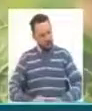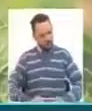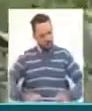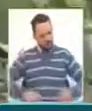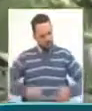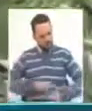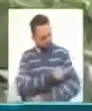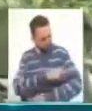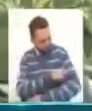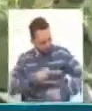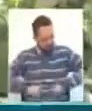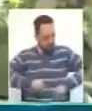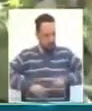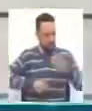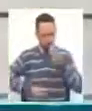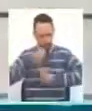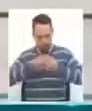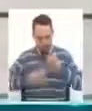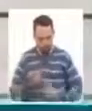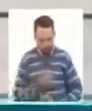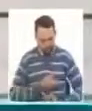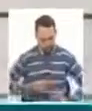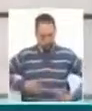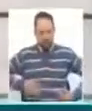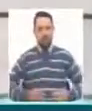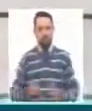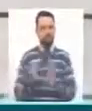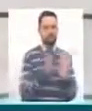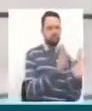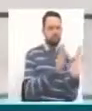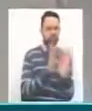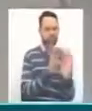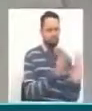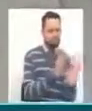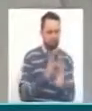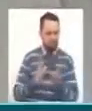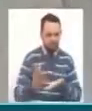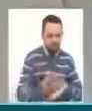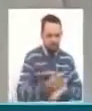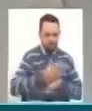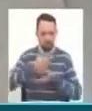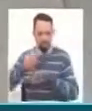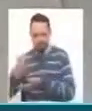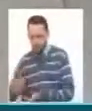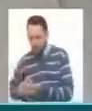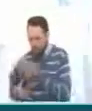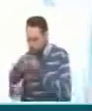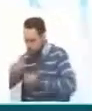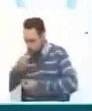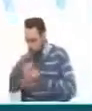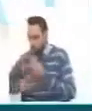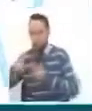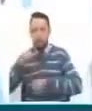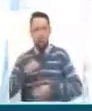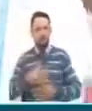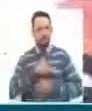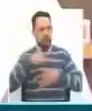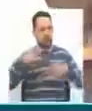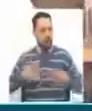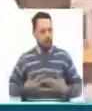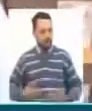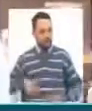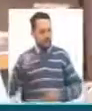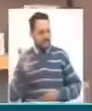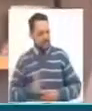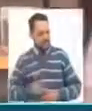proteínas, la más alta de todos los granos integrales, y sus semillas comestibles proporcionan todos los aminoácidos esenciales